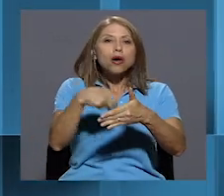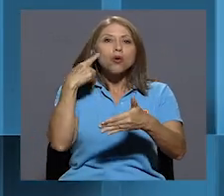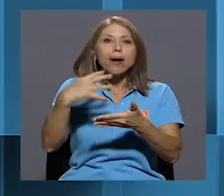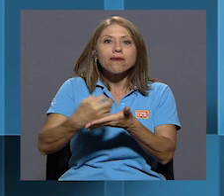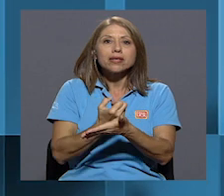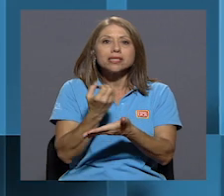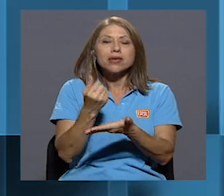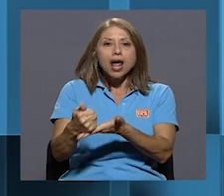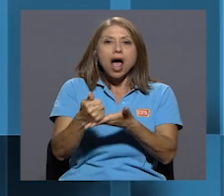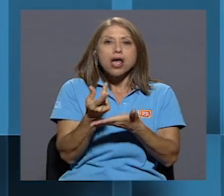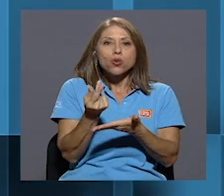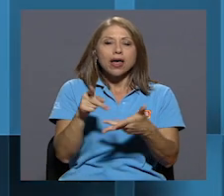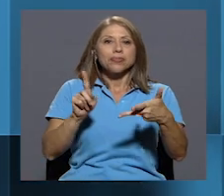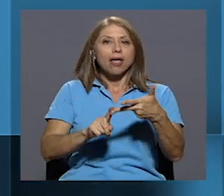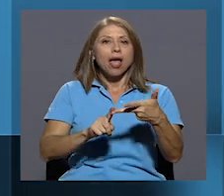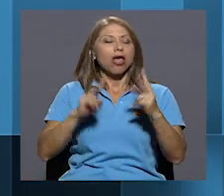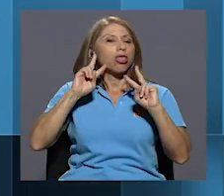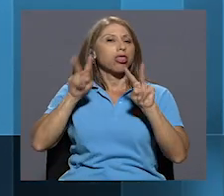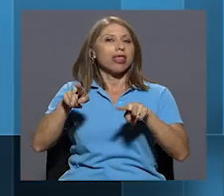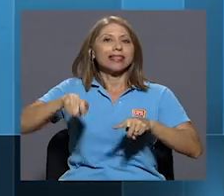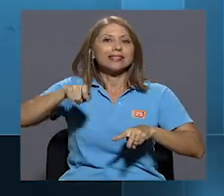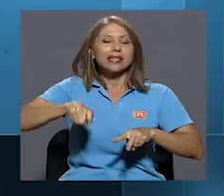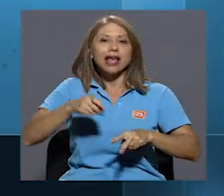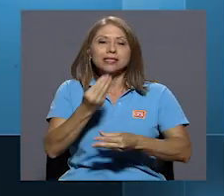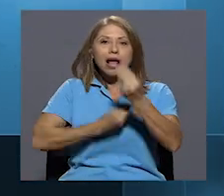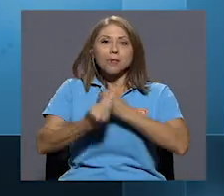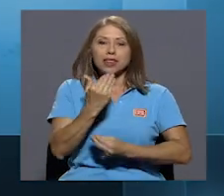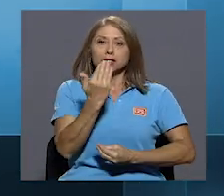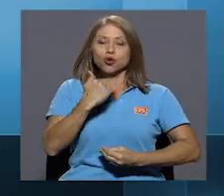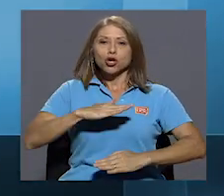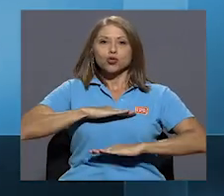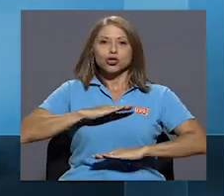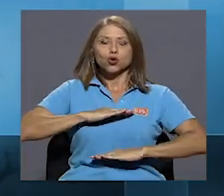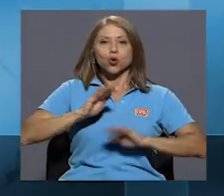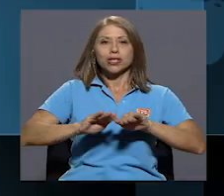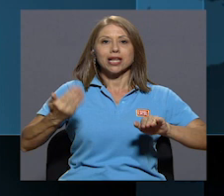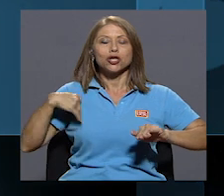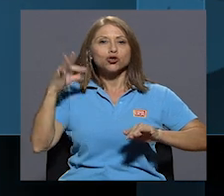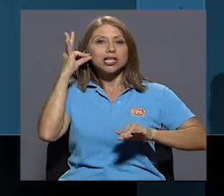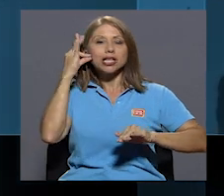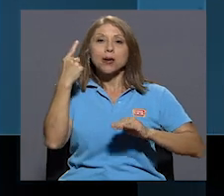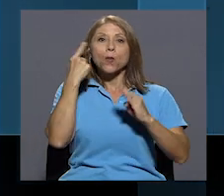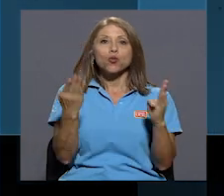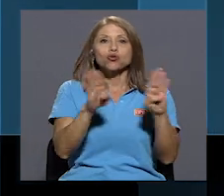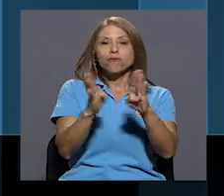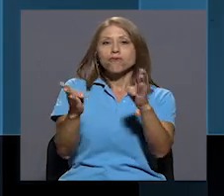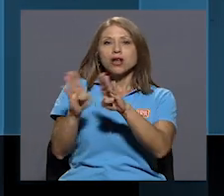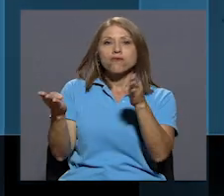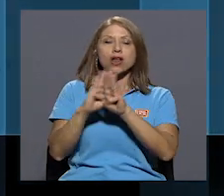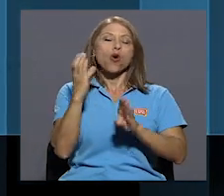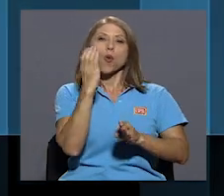la desatención de las necesidades de alimentación y nutrición de niños y niñas a raíz del cierre de numerosos